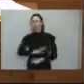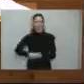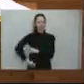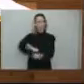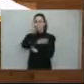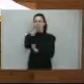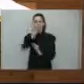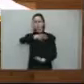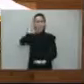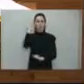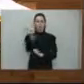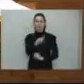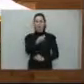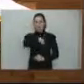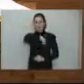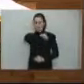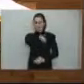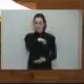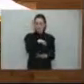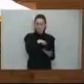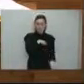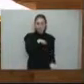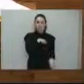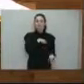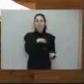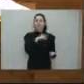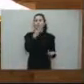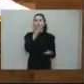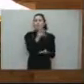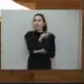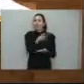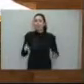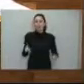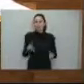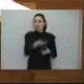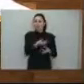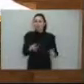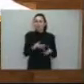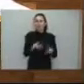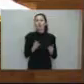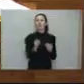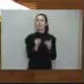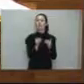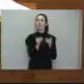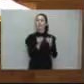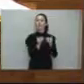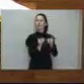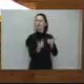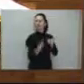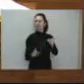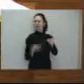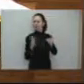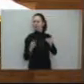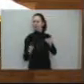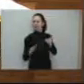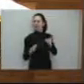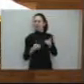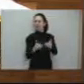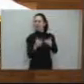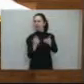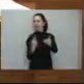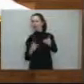las generaciones venideras, fue porque no se pagaba lo que debíamos. Y como no se pagaba lo que se debía y se